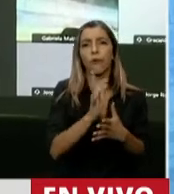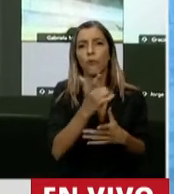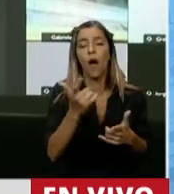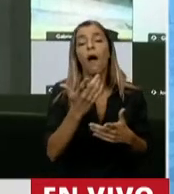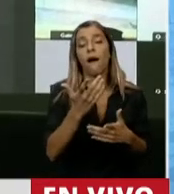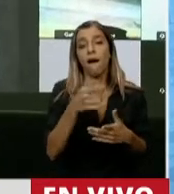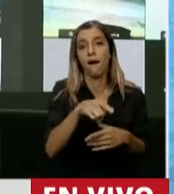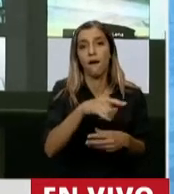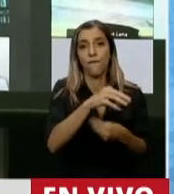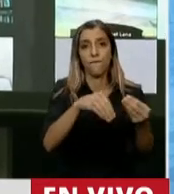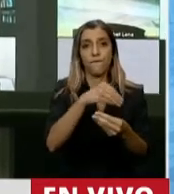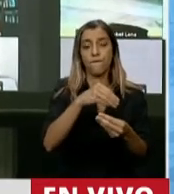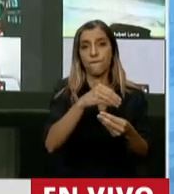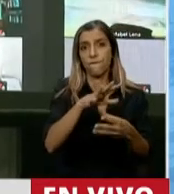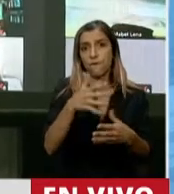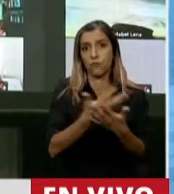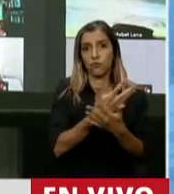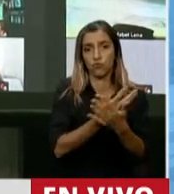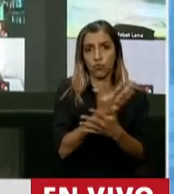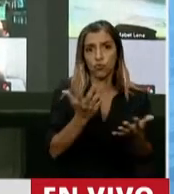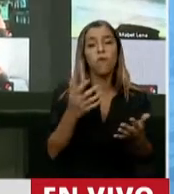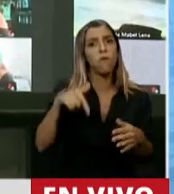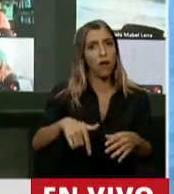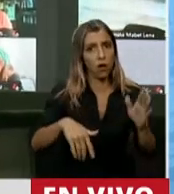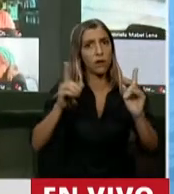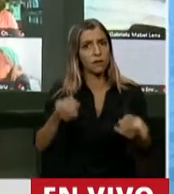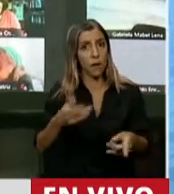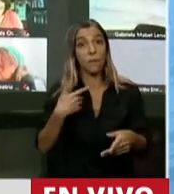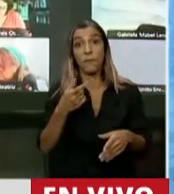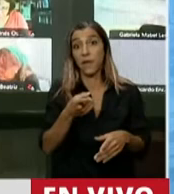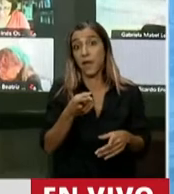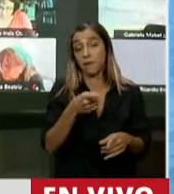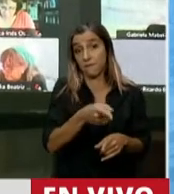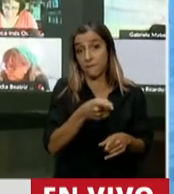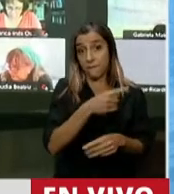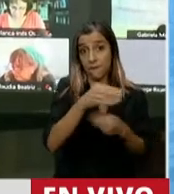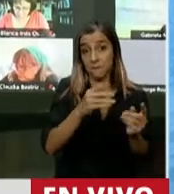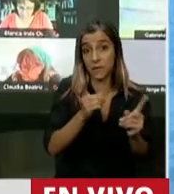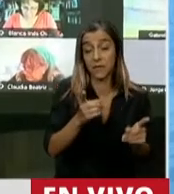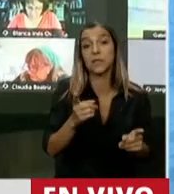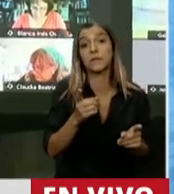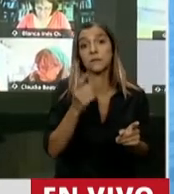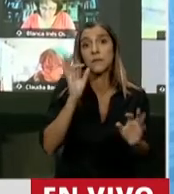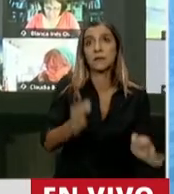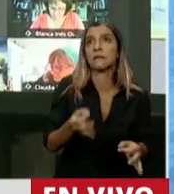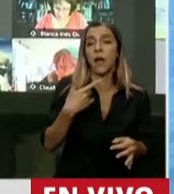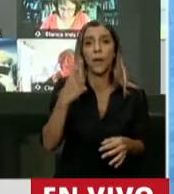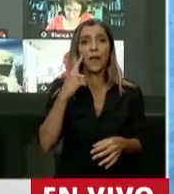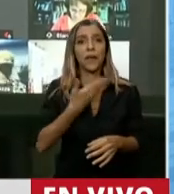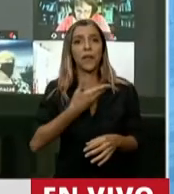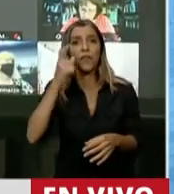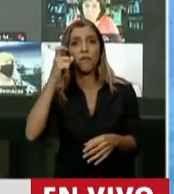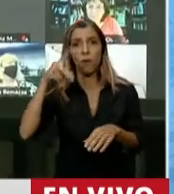donde hoy inclusive con la noticia de que van a sacar el ife estamos viendo que